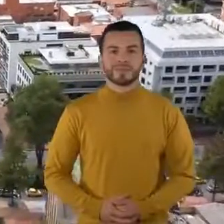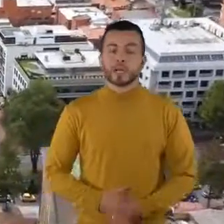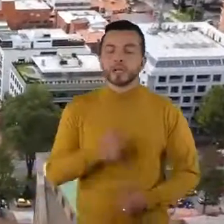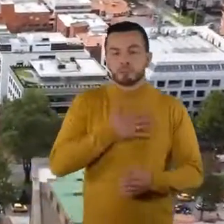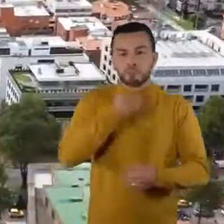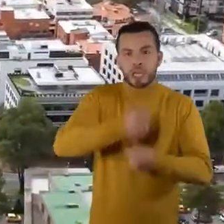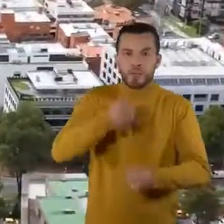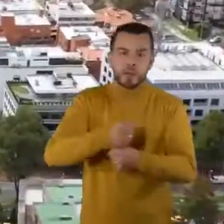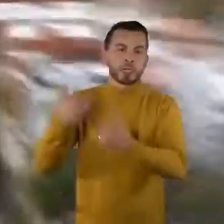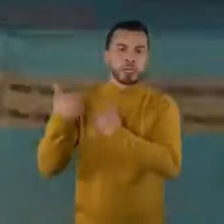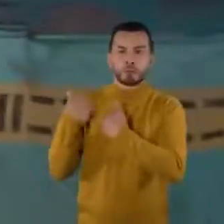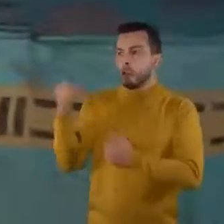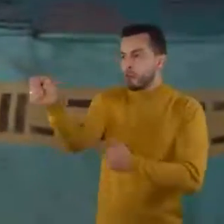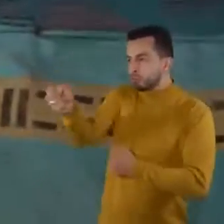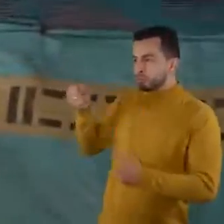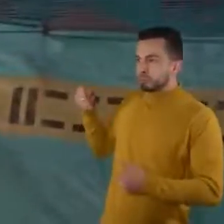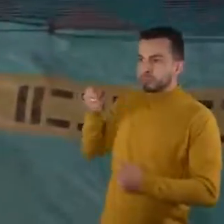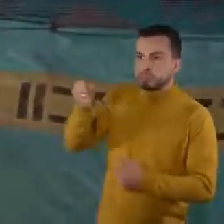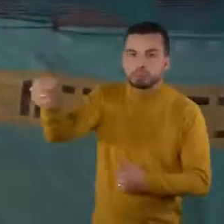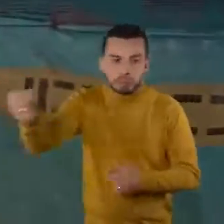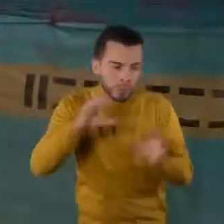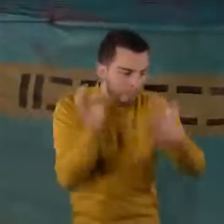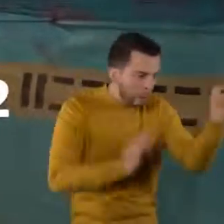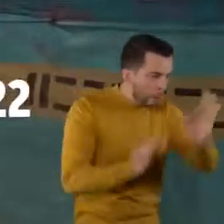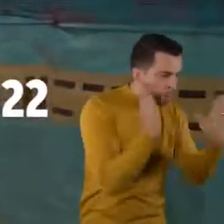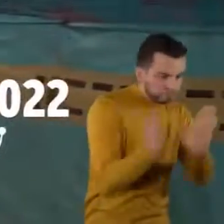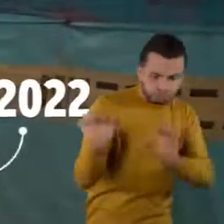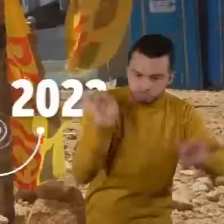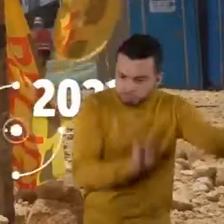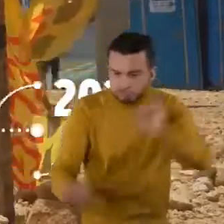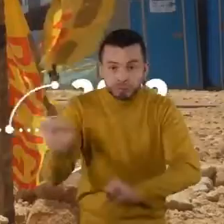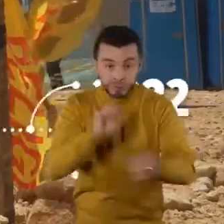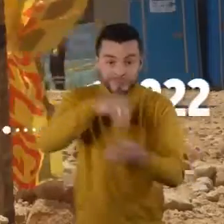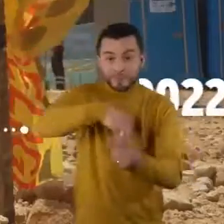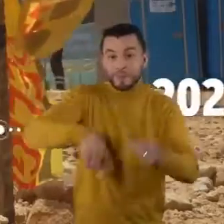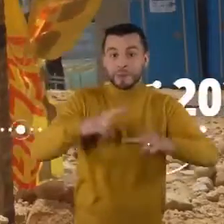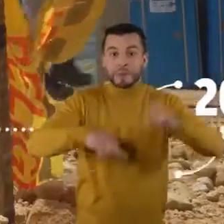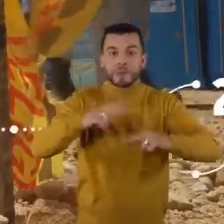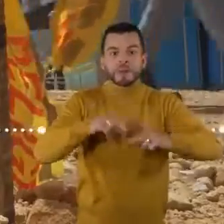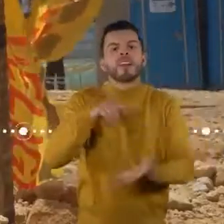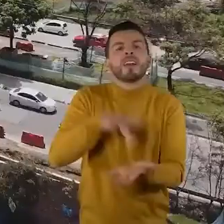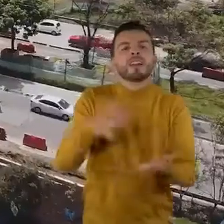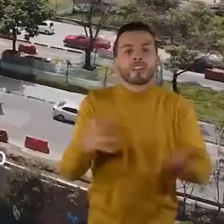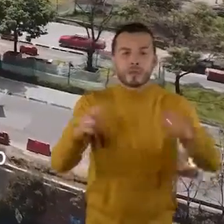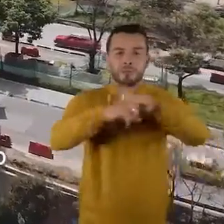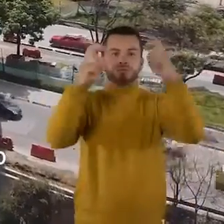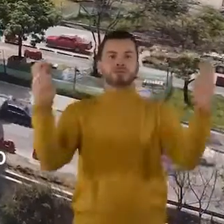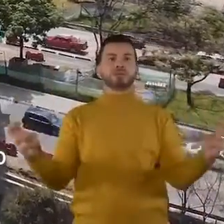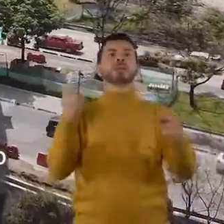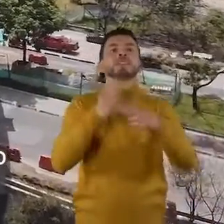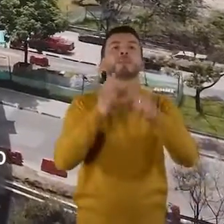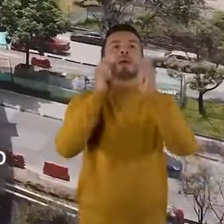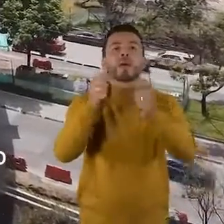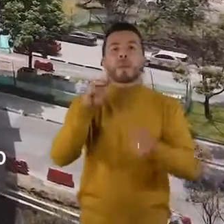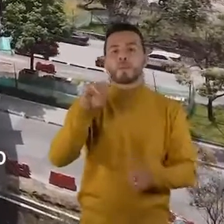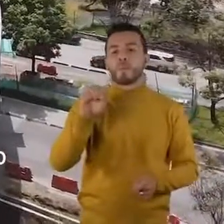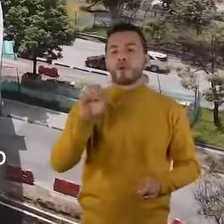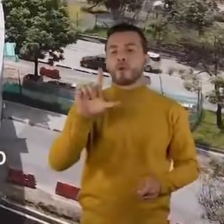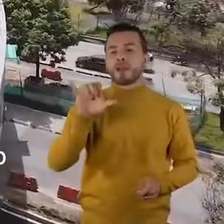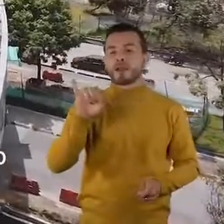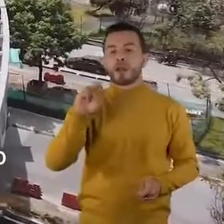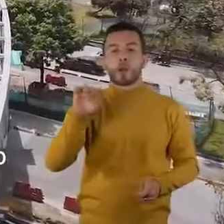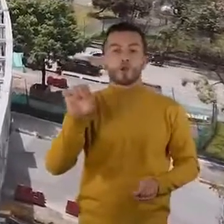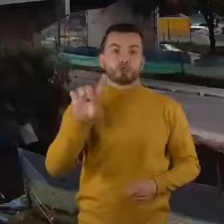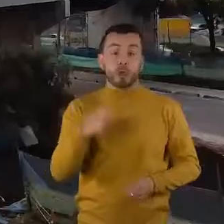esta obra tiene una inversión total de 17 mil 921 millones de pesos incluyendo interventoría